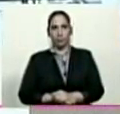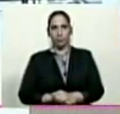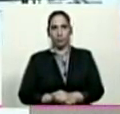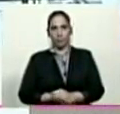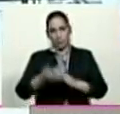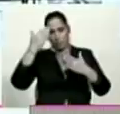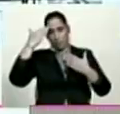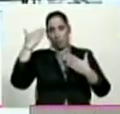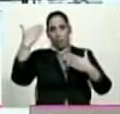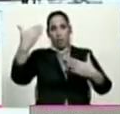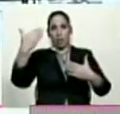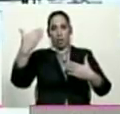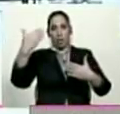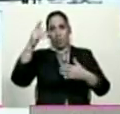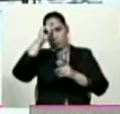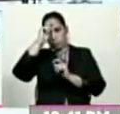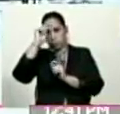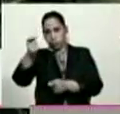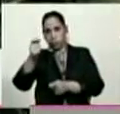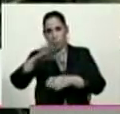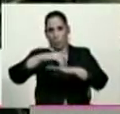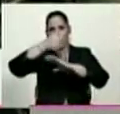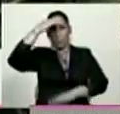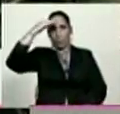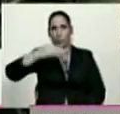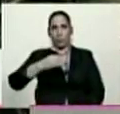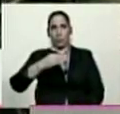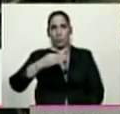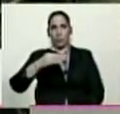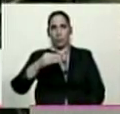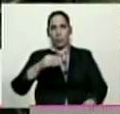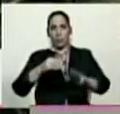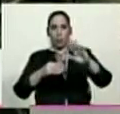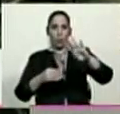Enviar mi saludo y reconocimiento al mayor general Víctor Augusto